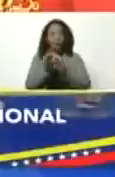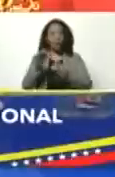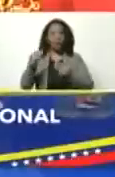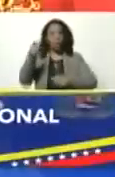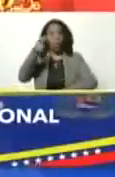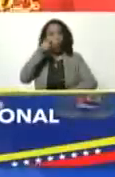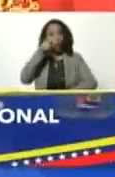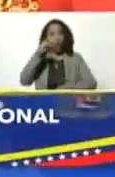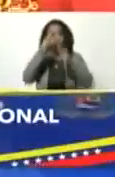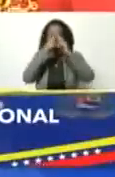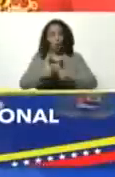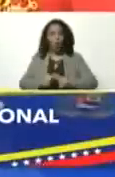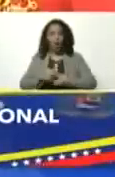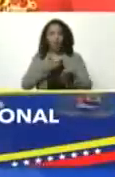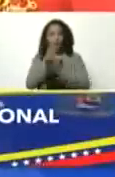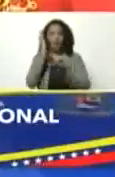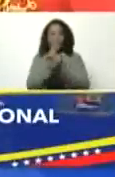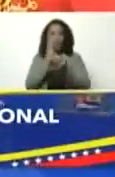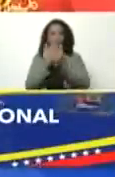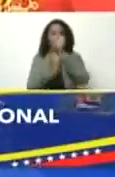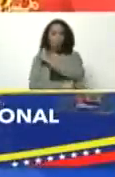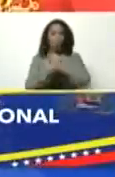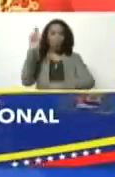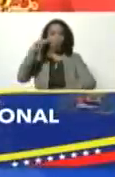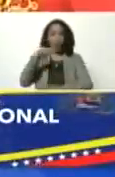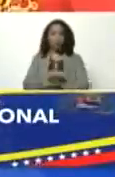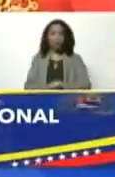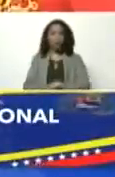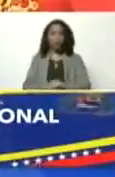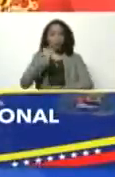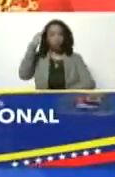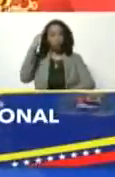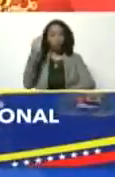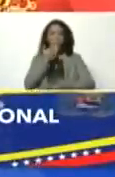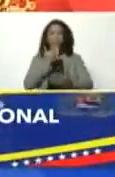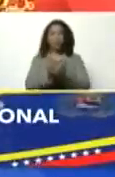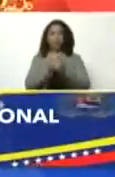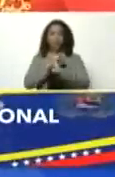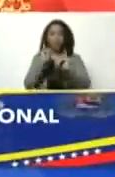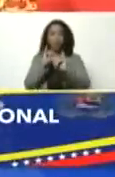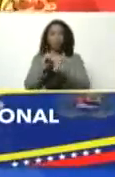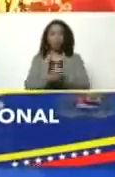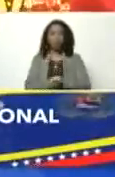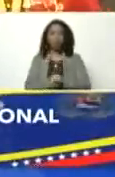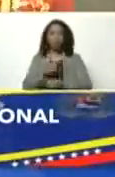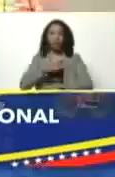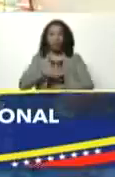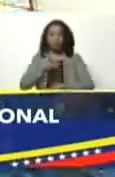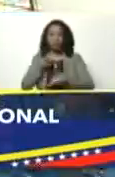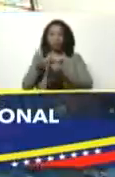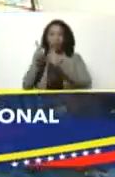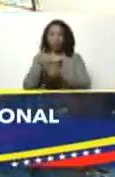honor, leales siempre. Traidores nunca. Mi comandante en jefe, permiso para retirarme. Muy bien, autorizado.